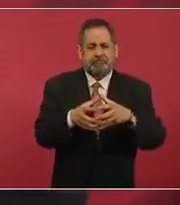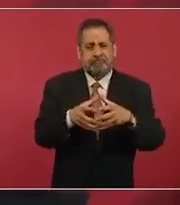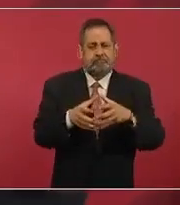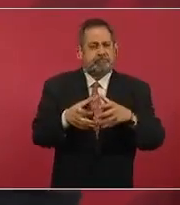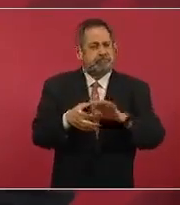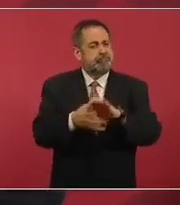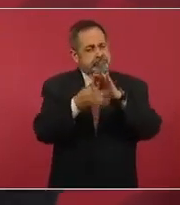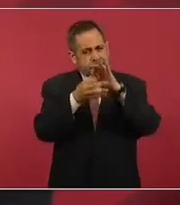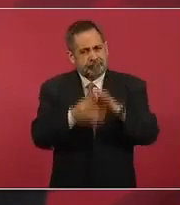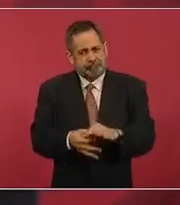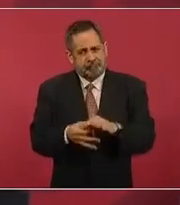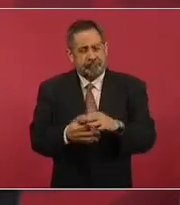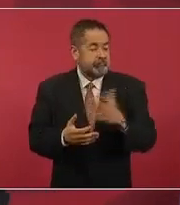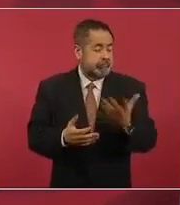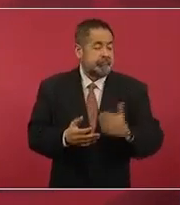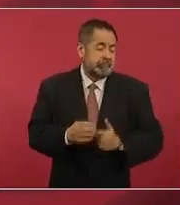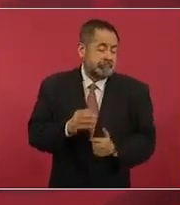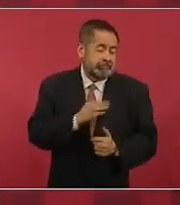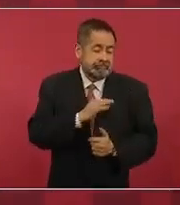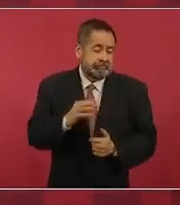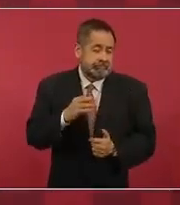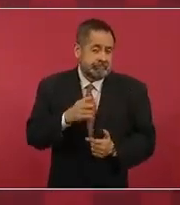Consolidar